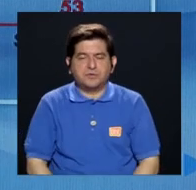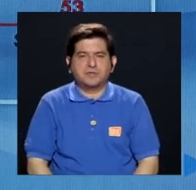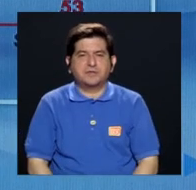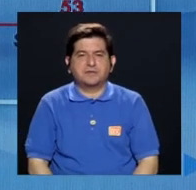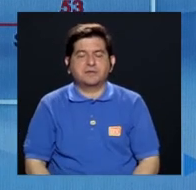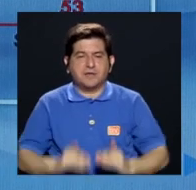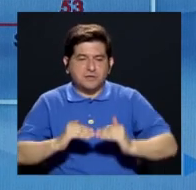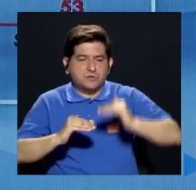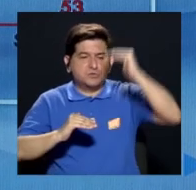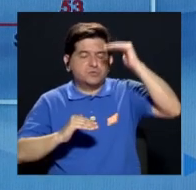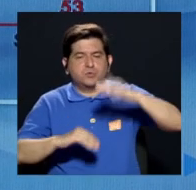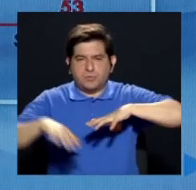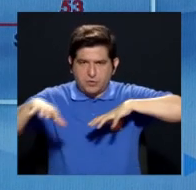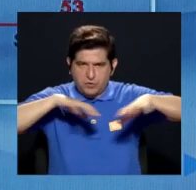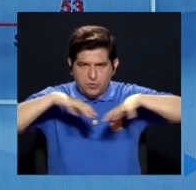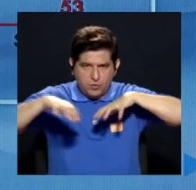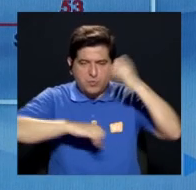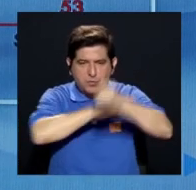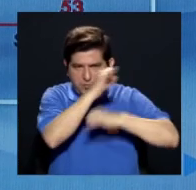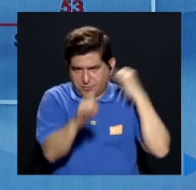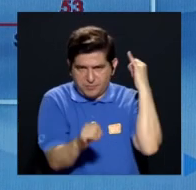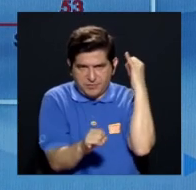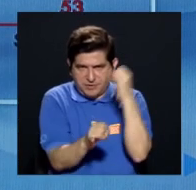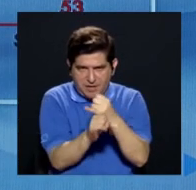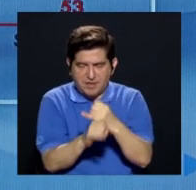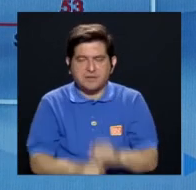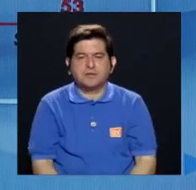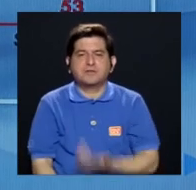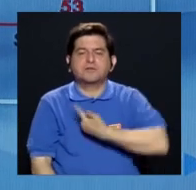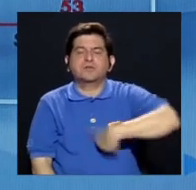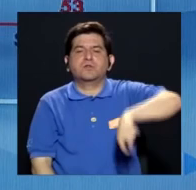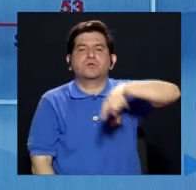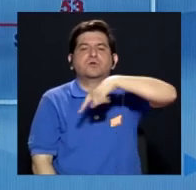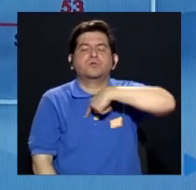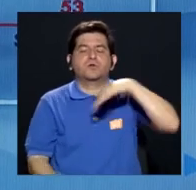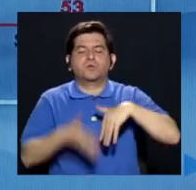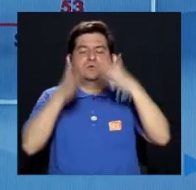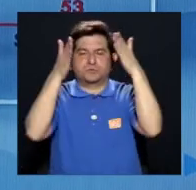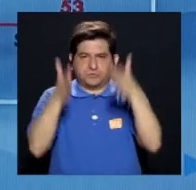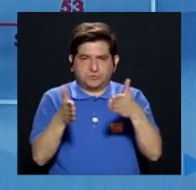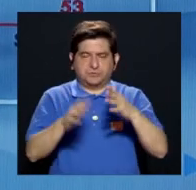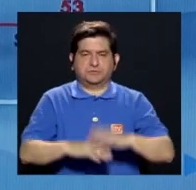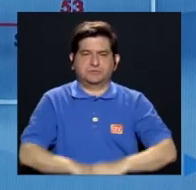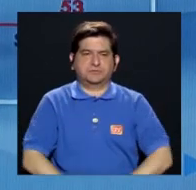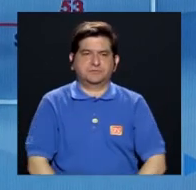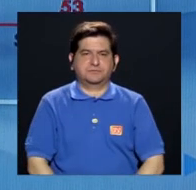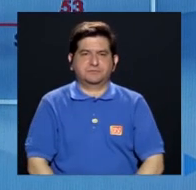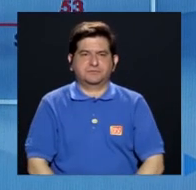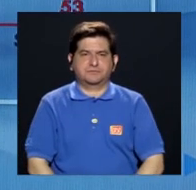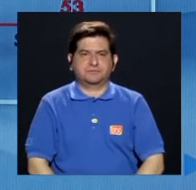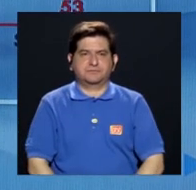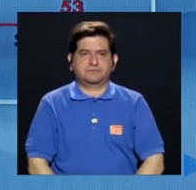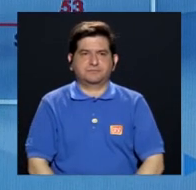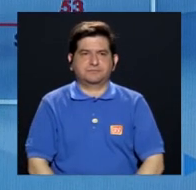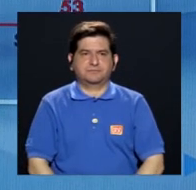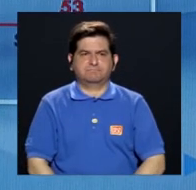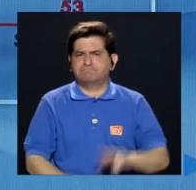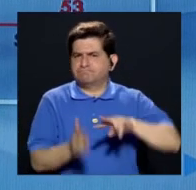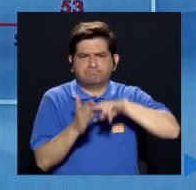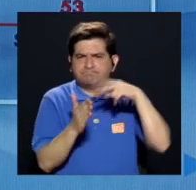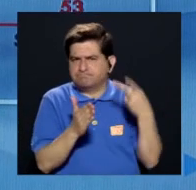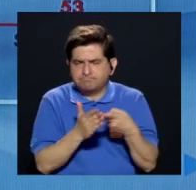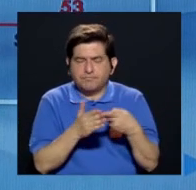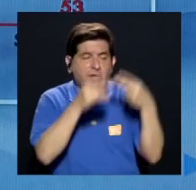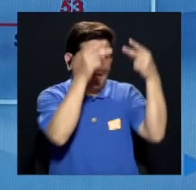mayor movilidad internacional de nuestros estudiantes. De manera que